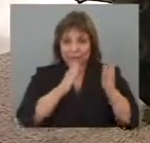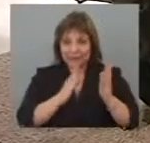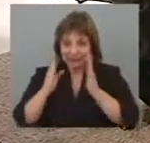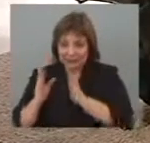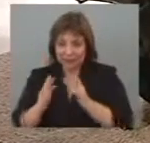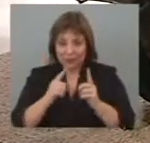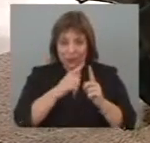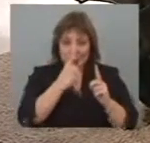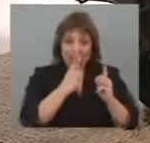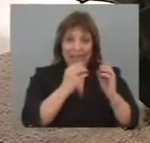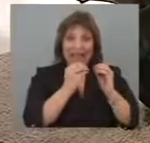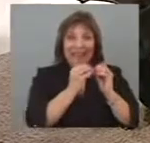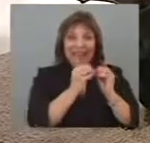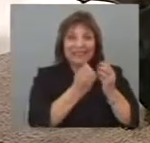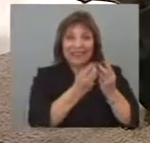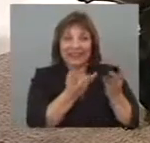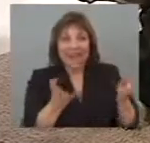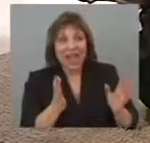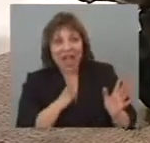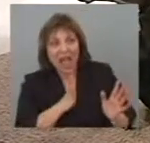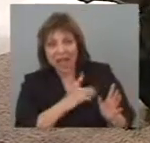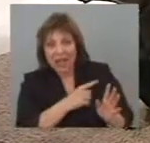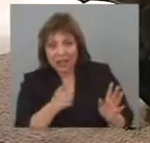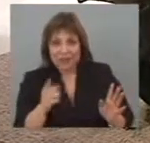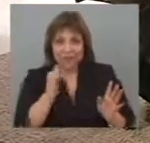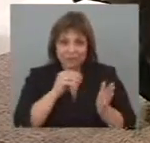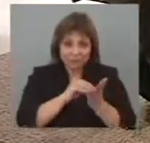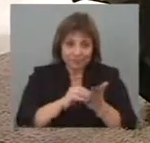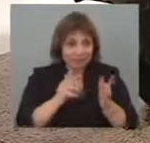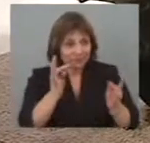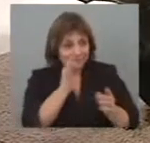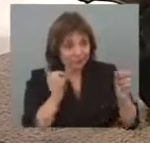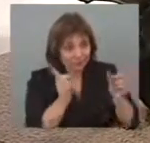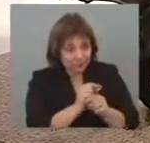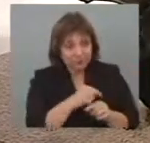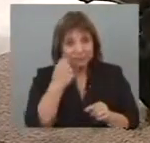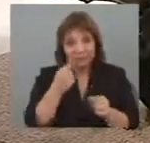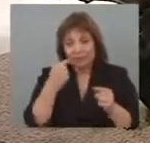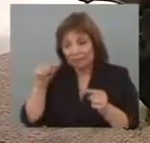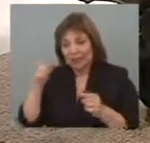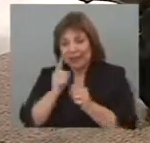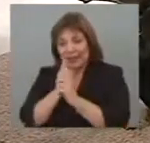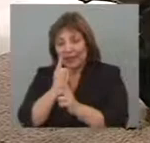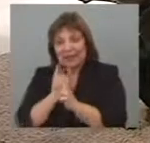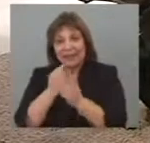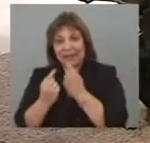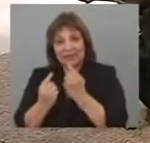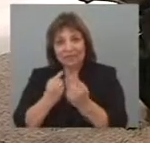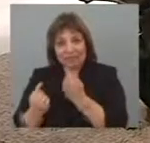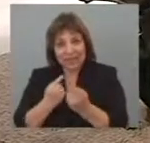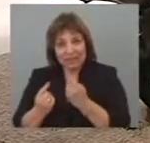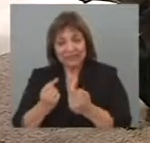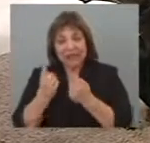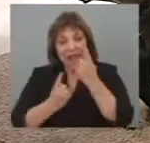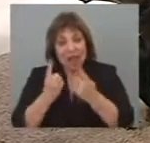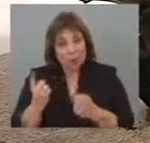más cuantitativa, que era más hacer una encuesta que se le aplicaba a ellos una vez que hubieran terminado el taller, y después una serie de entrevistas que hicimos más con algunos y